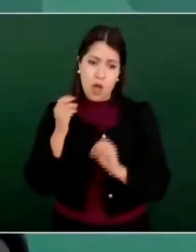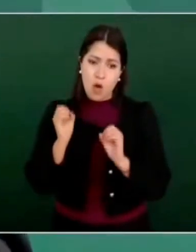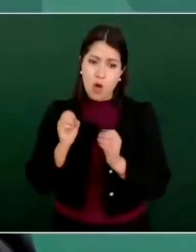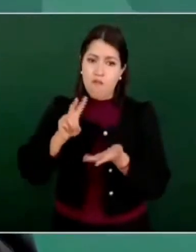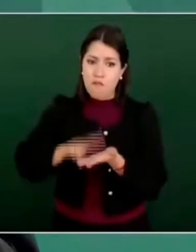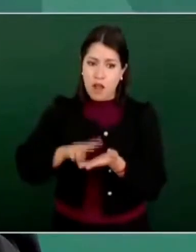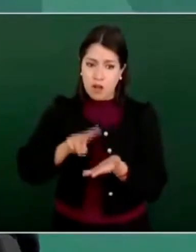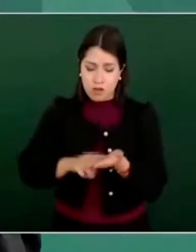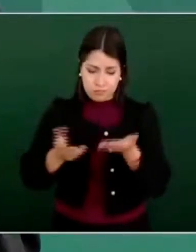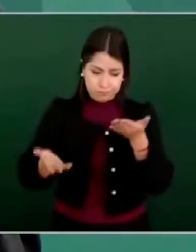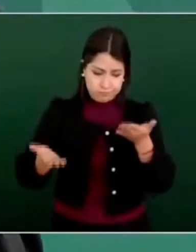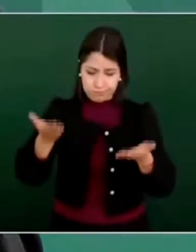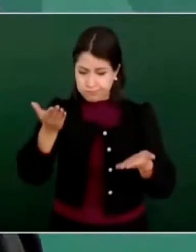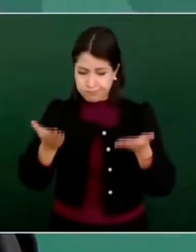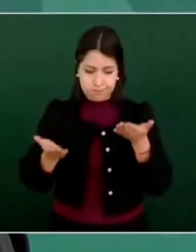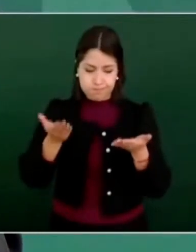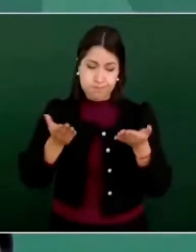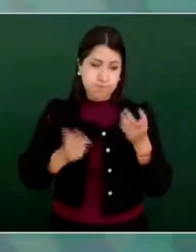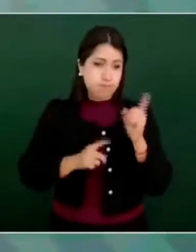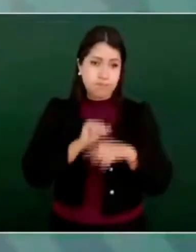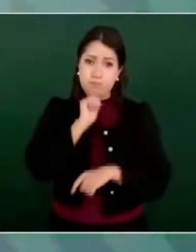principios, no lo duden.